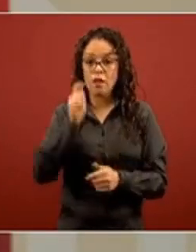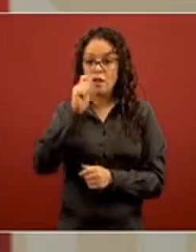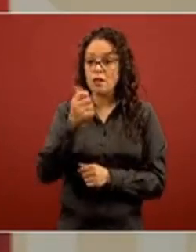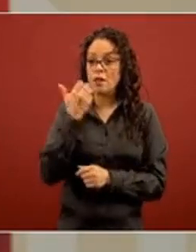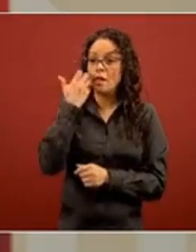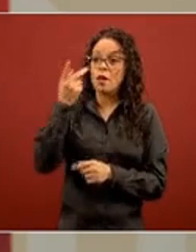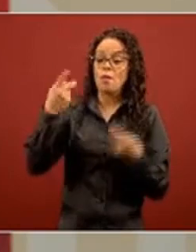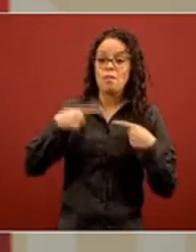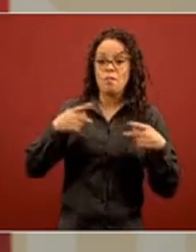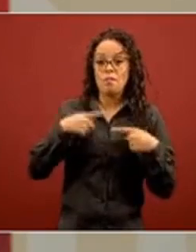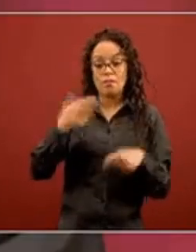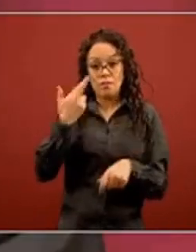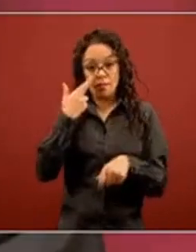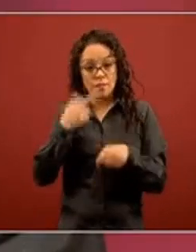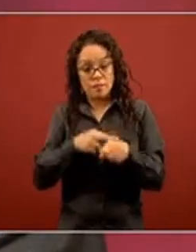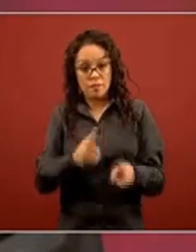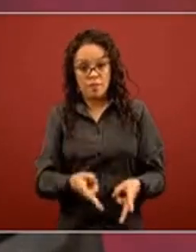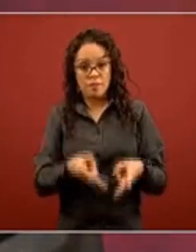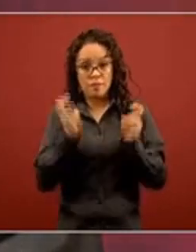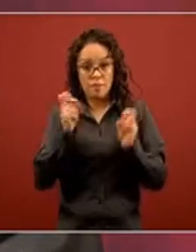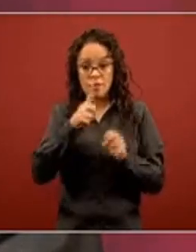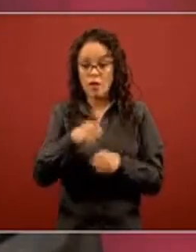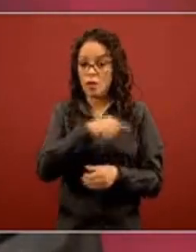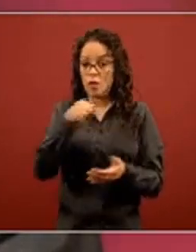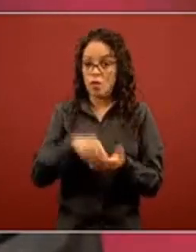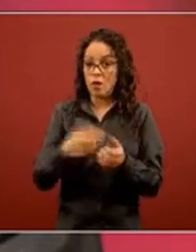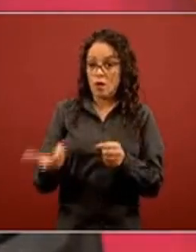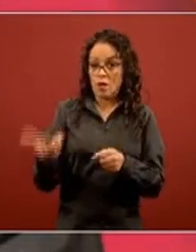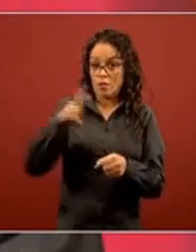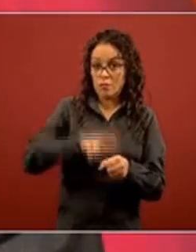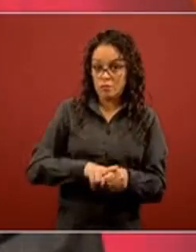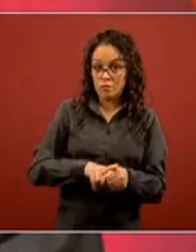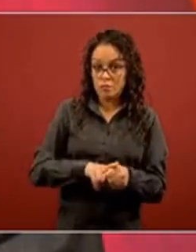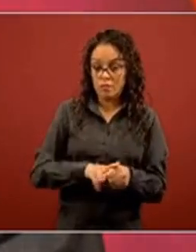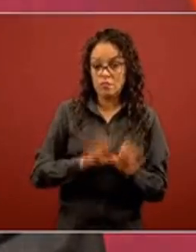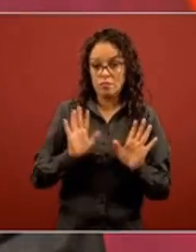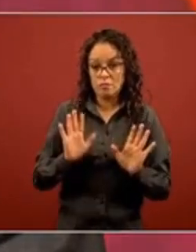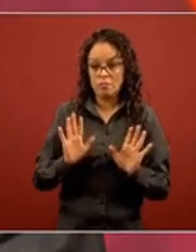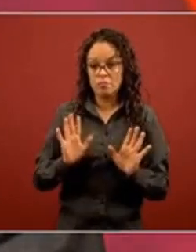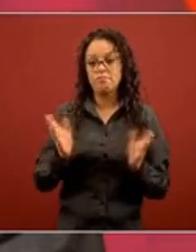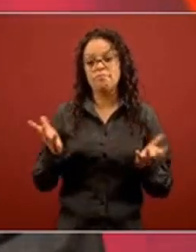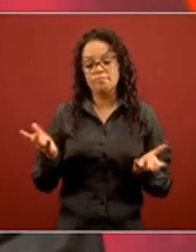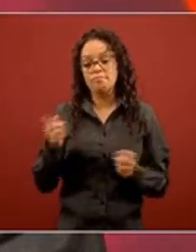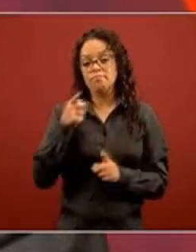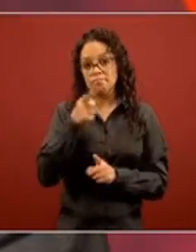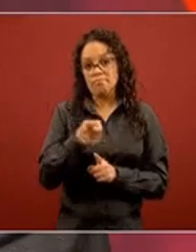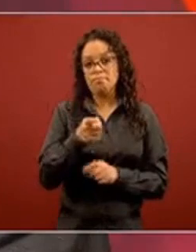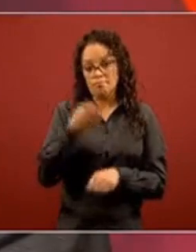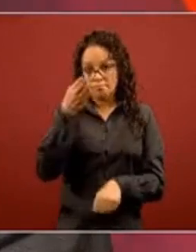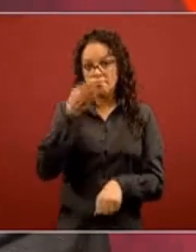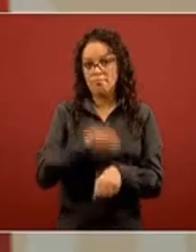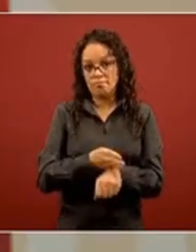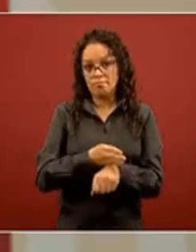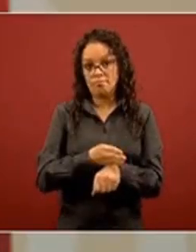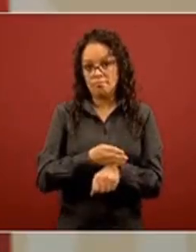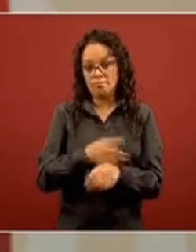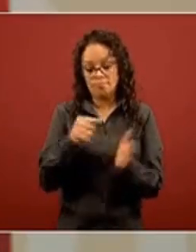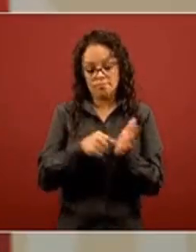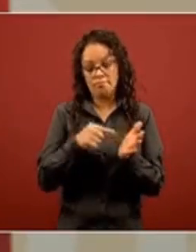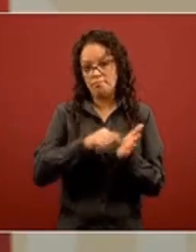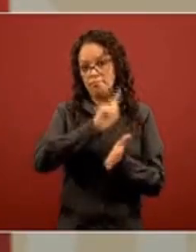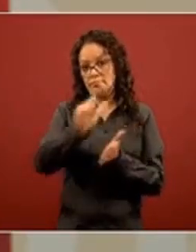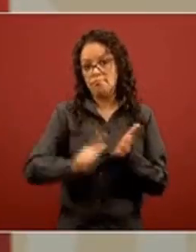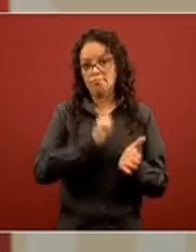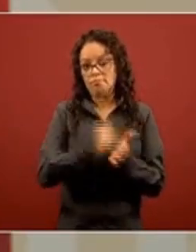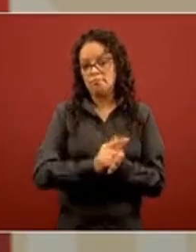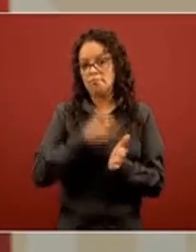instituciones, esté donde esté, pues será desde luego la situación atendida conforme corresponde a las leyes y a